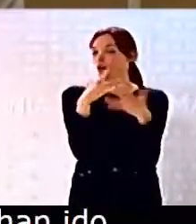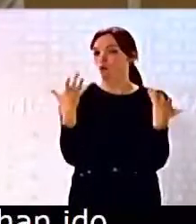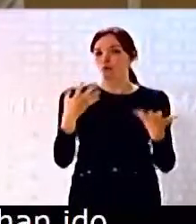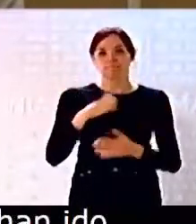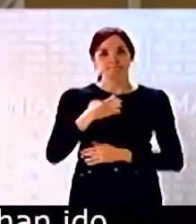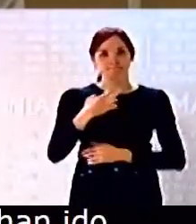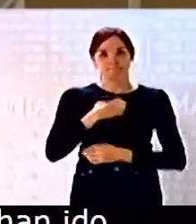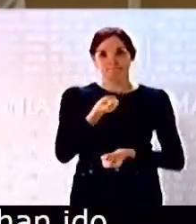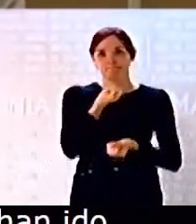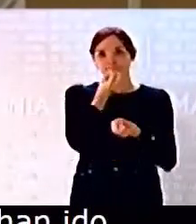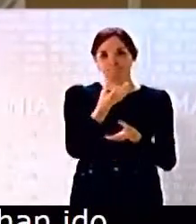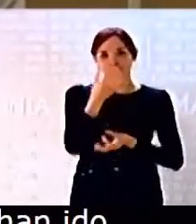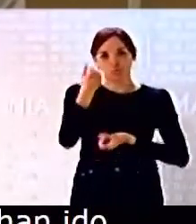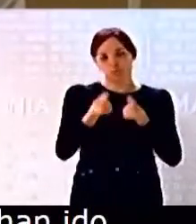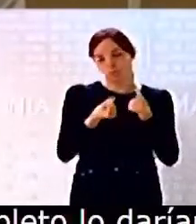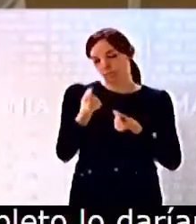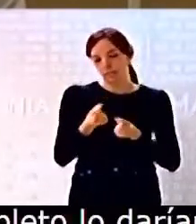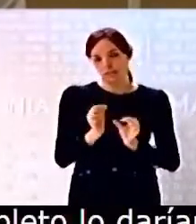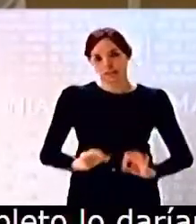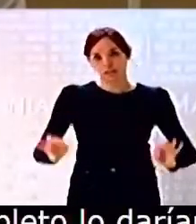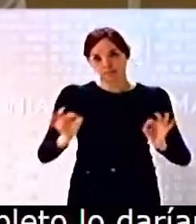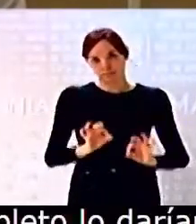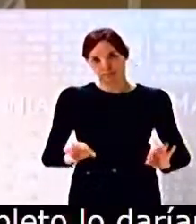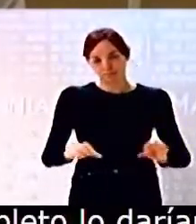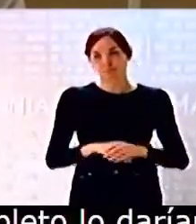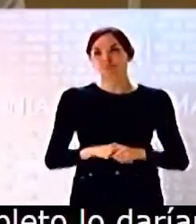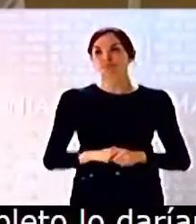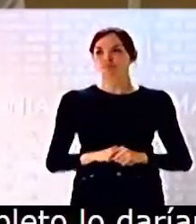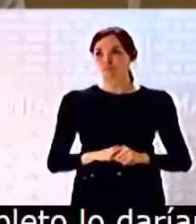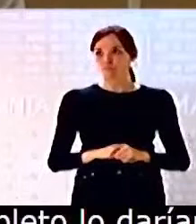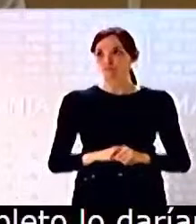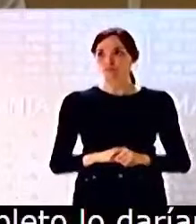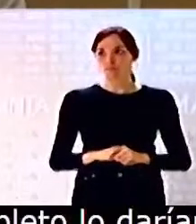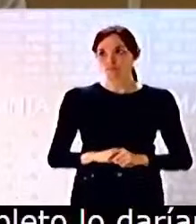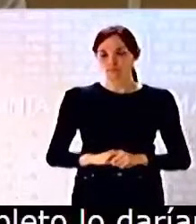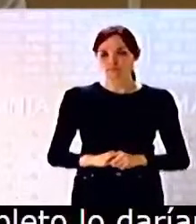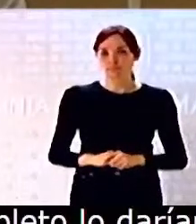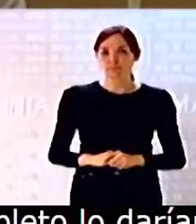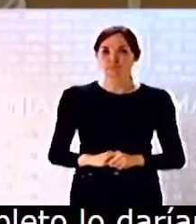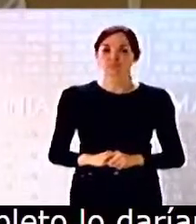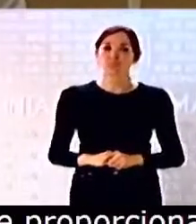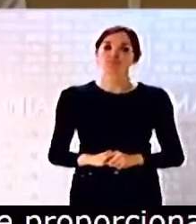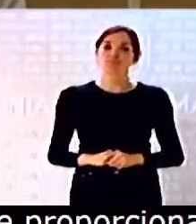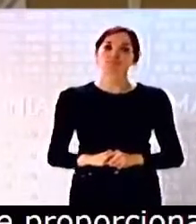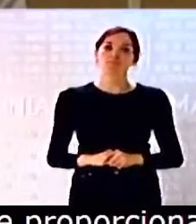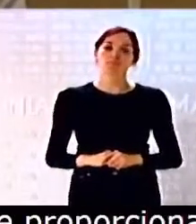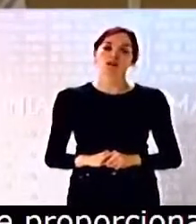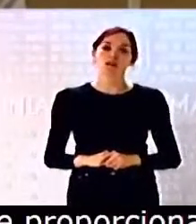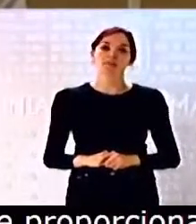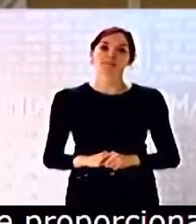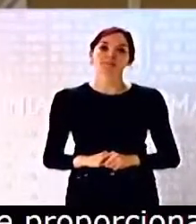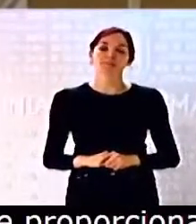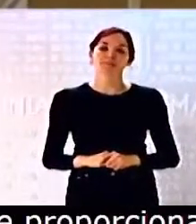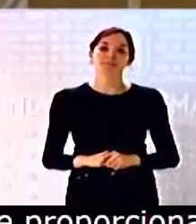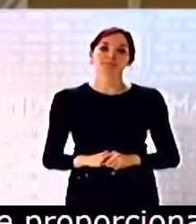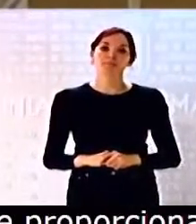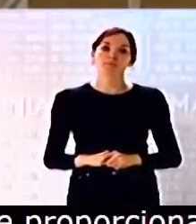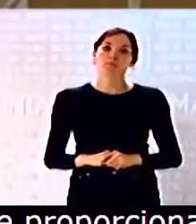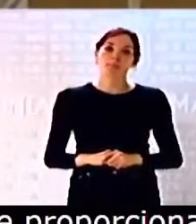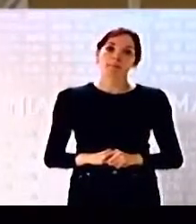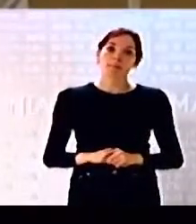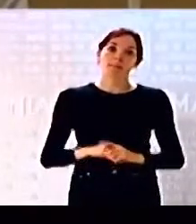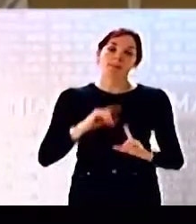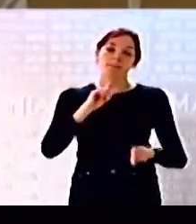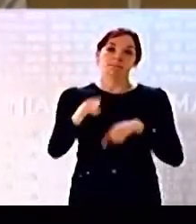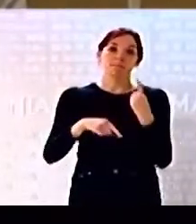condiciones de proporcionarle esa información. Independientemente de que luego saldrán en